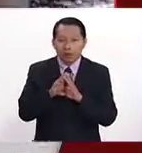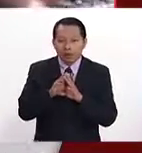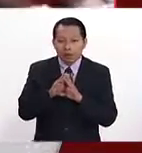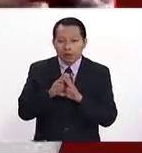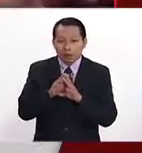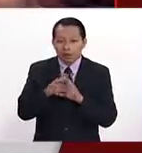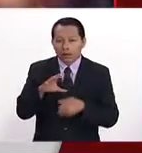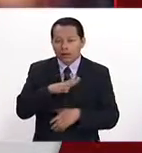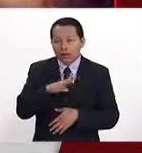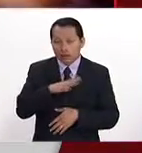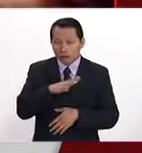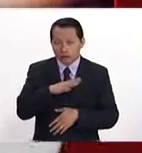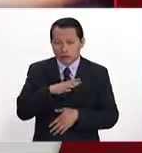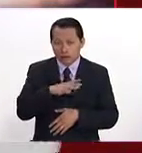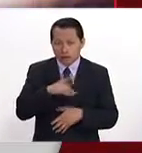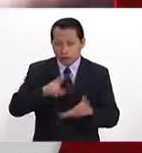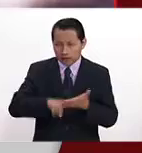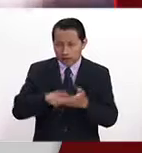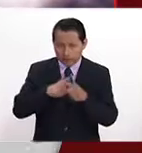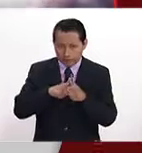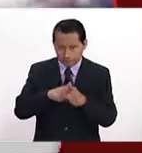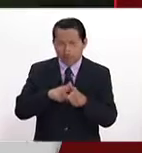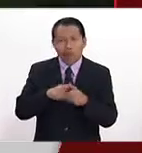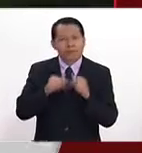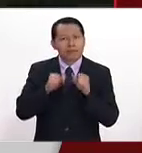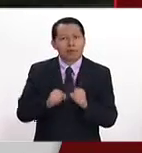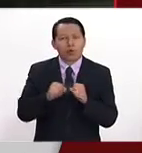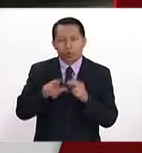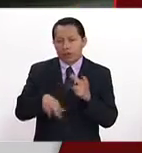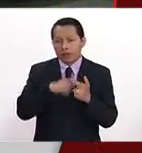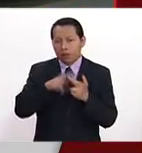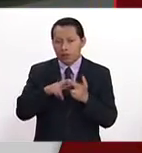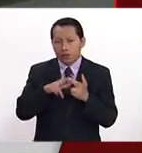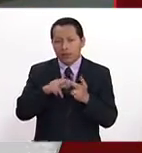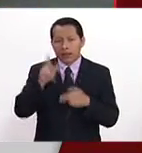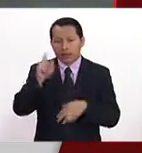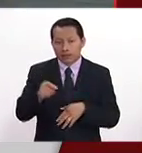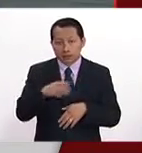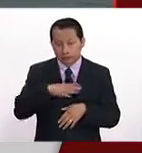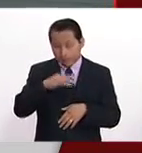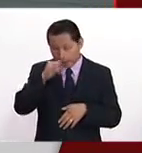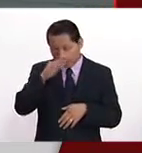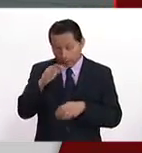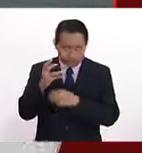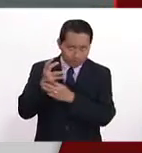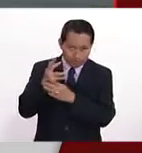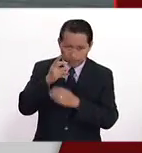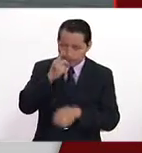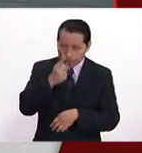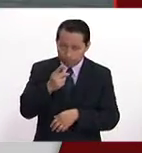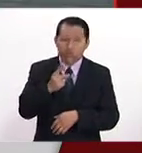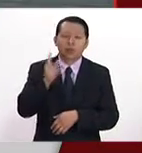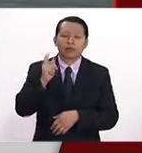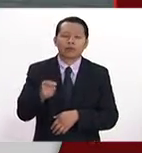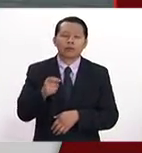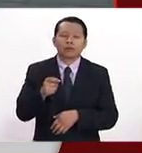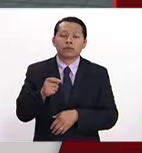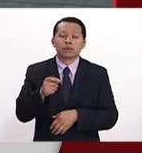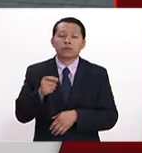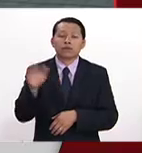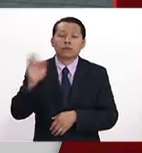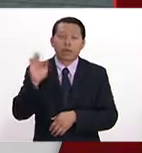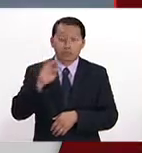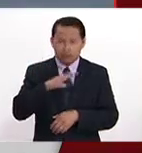completamente seguro en la región ante cualquier intento, como ellos lo llaman, de